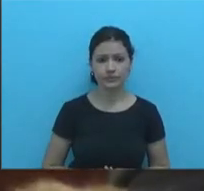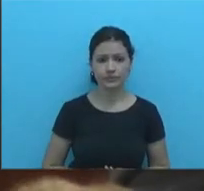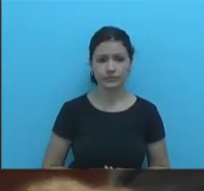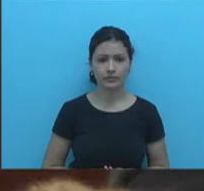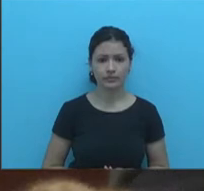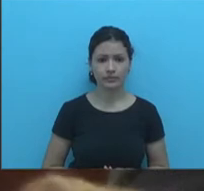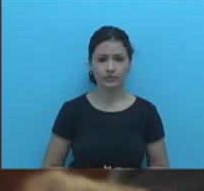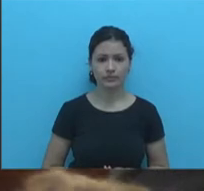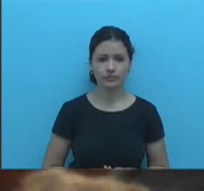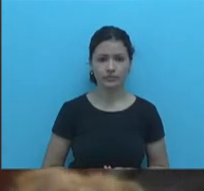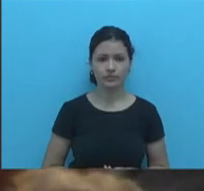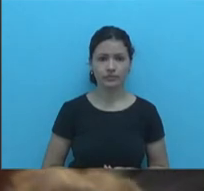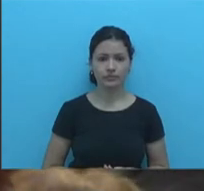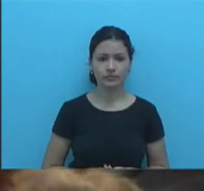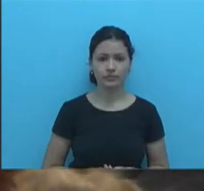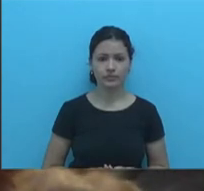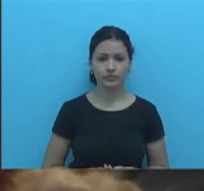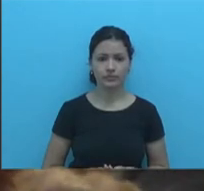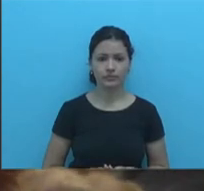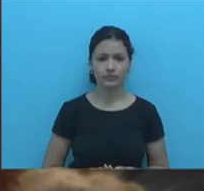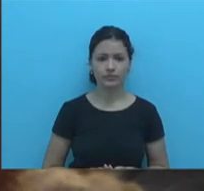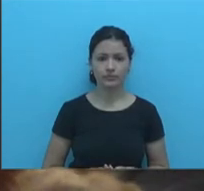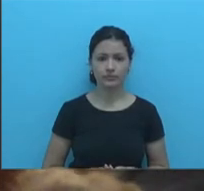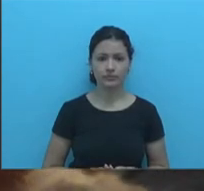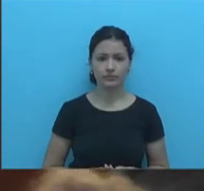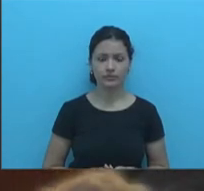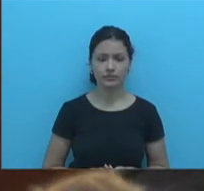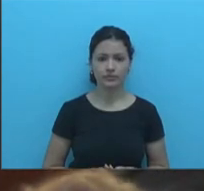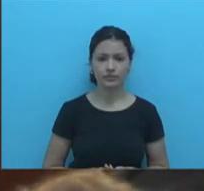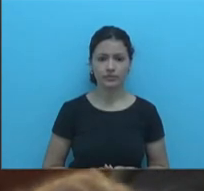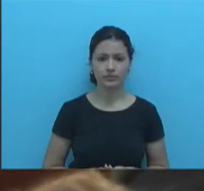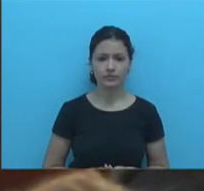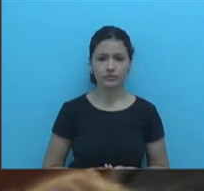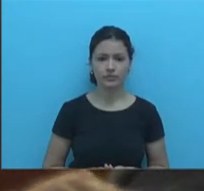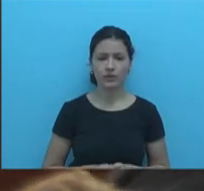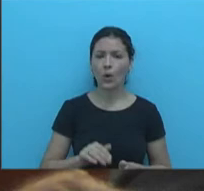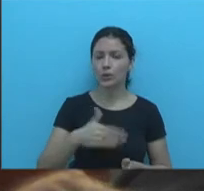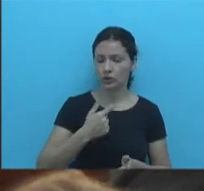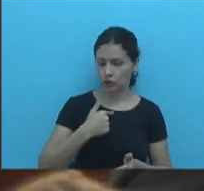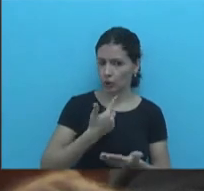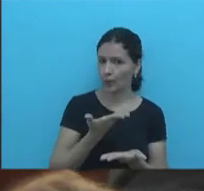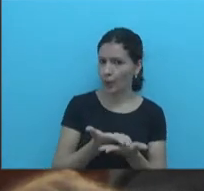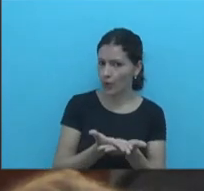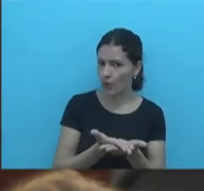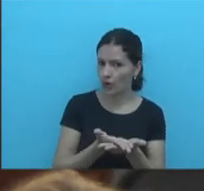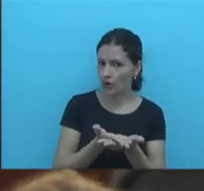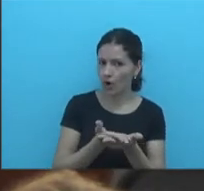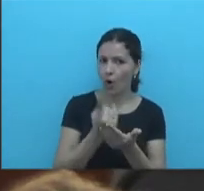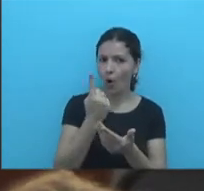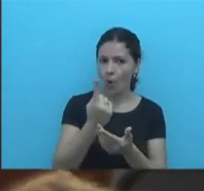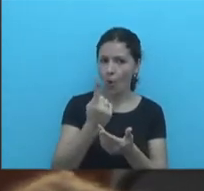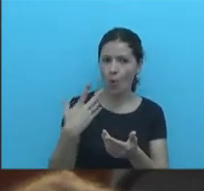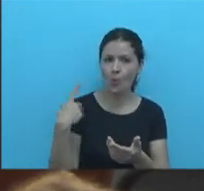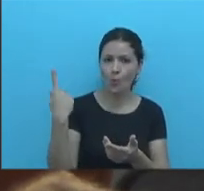van a ser las escuelas, ¿no es cierto? Más escuelas que hospitales. Por eso planteo, en vez de tener un jefe de